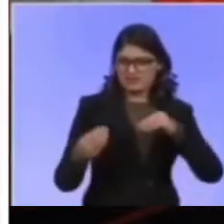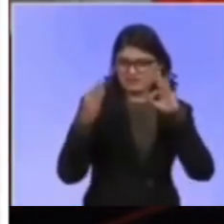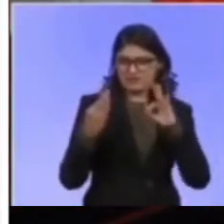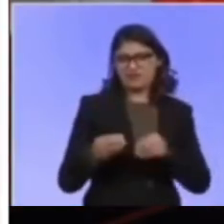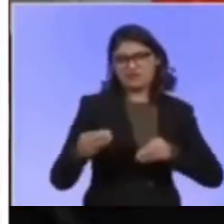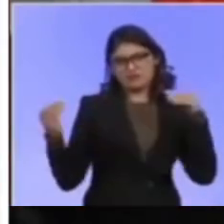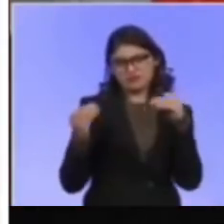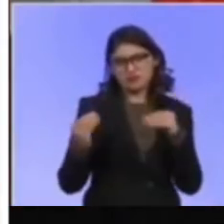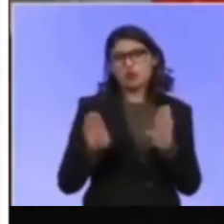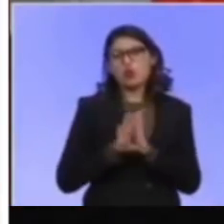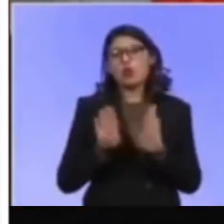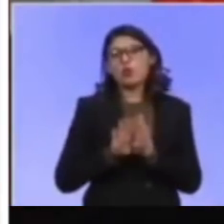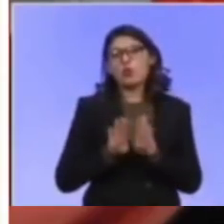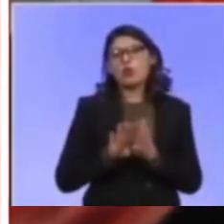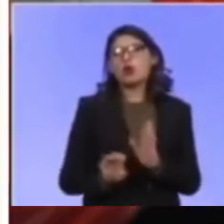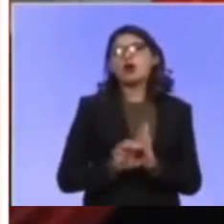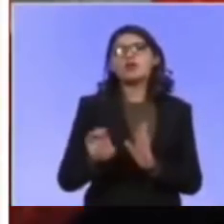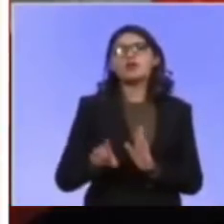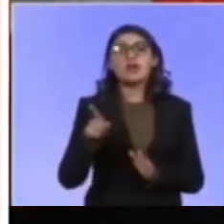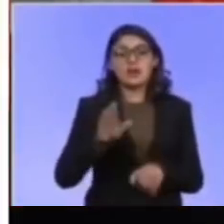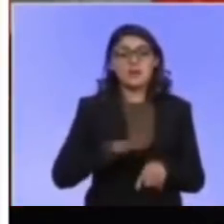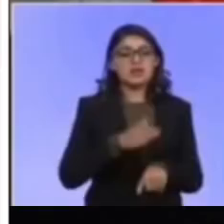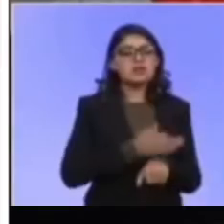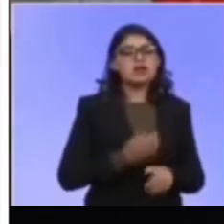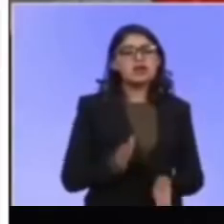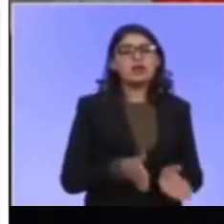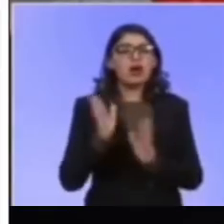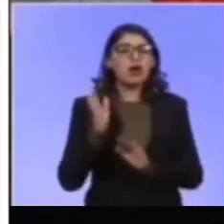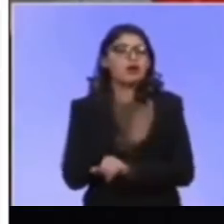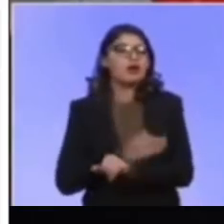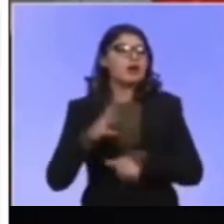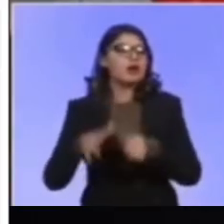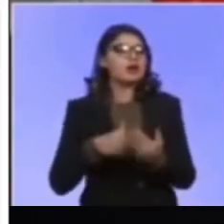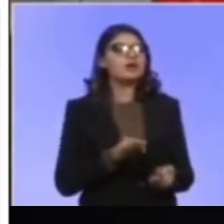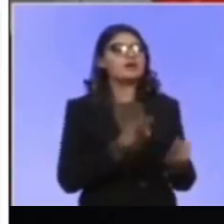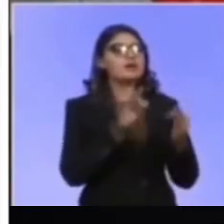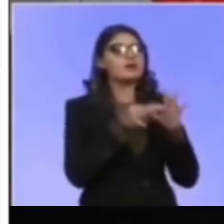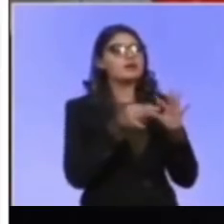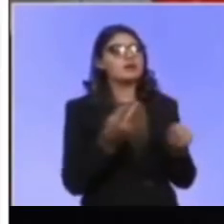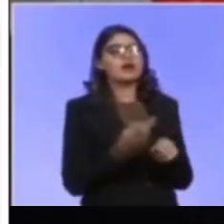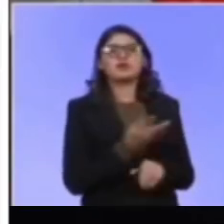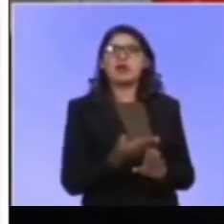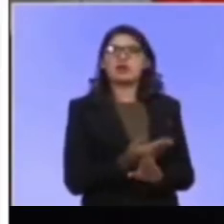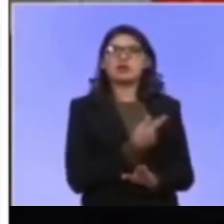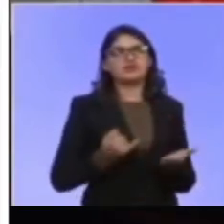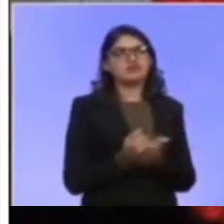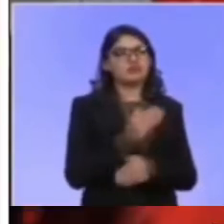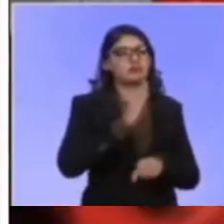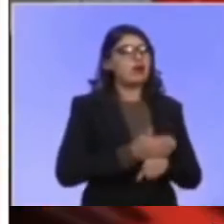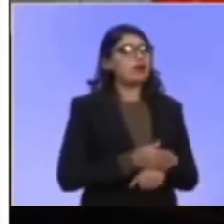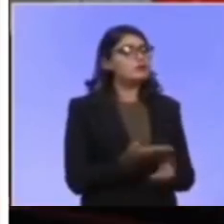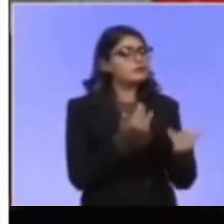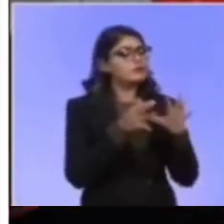con esto ayudando a esa coalición del pri del pan del perro de además lo vuelvo a repetir ningún organismo